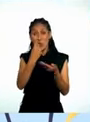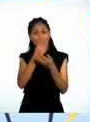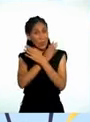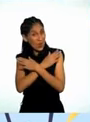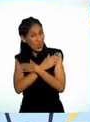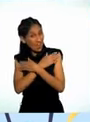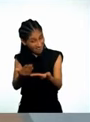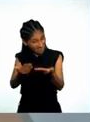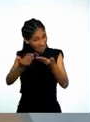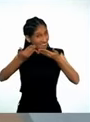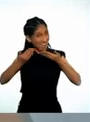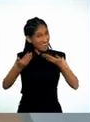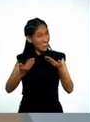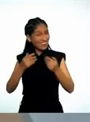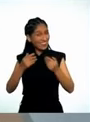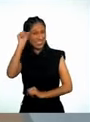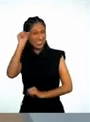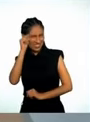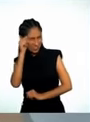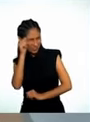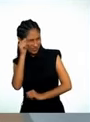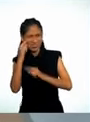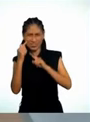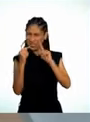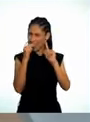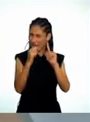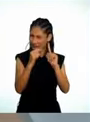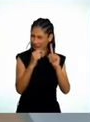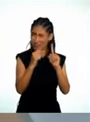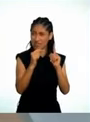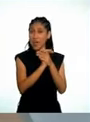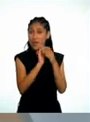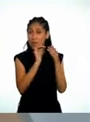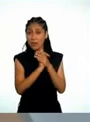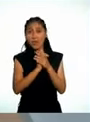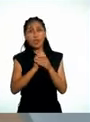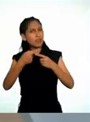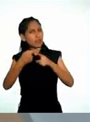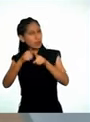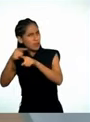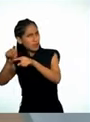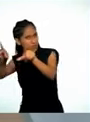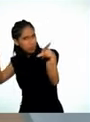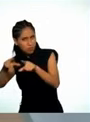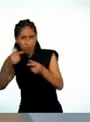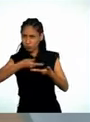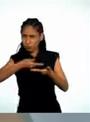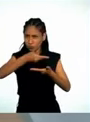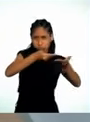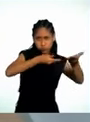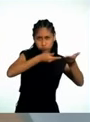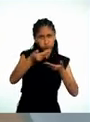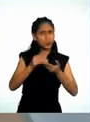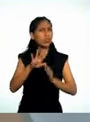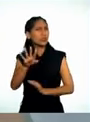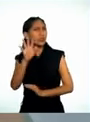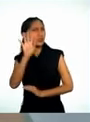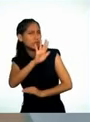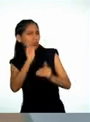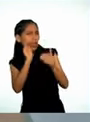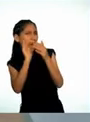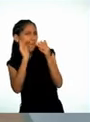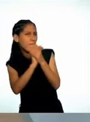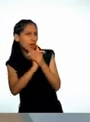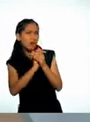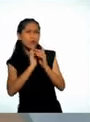recuerda que los productos que le enviaron a nuestra amiga desde diferentes partes de nuestro país porque crees que tus amigos decidieron enviarle a